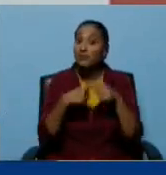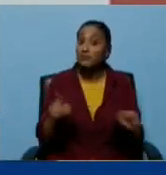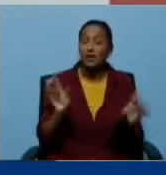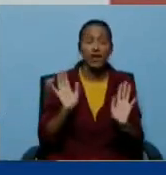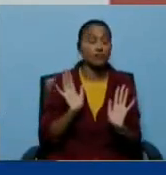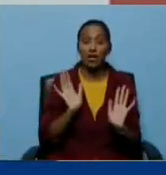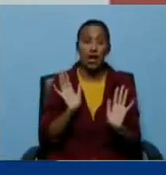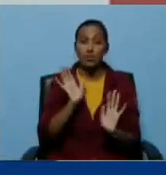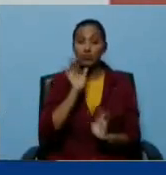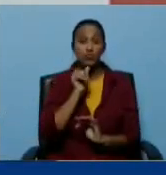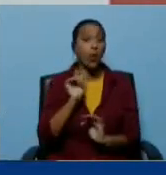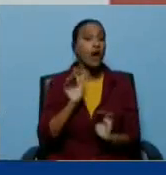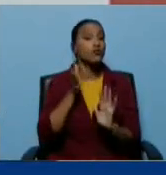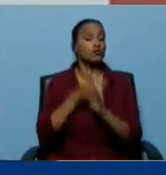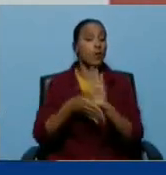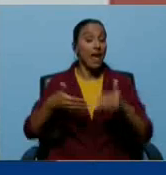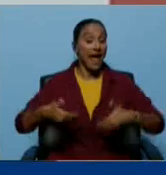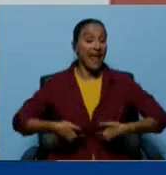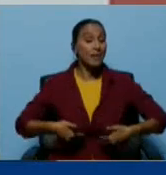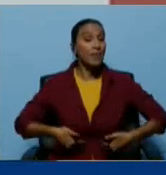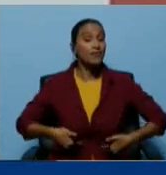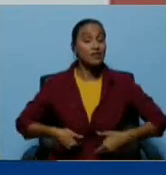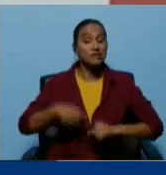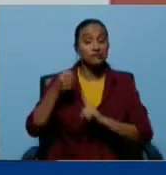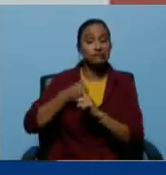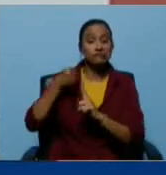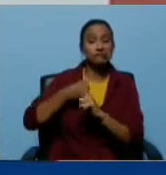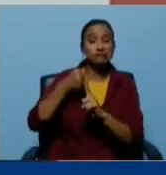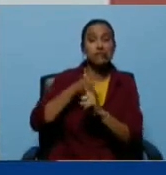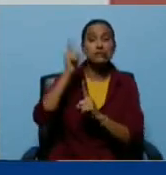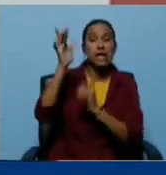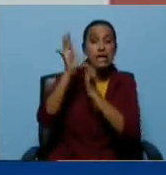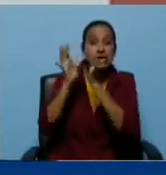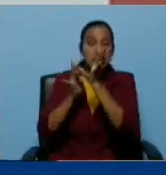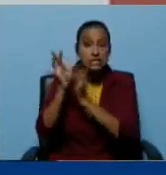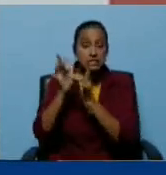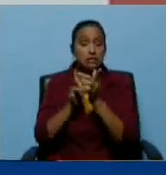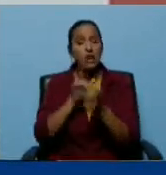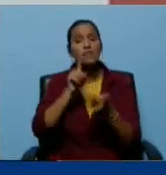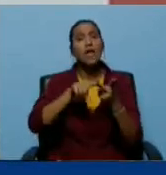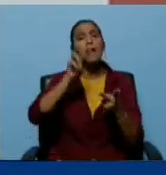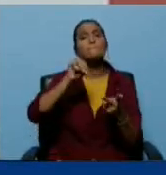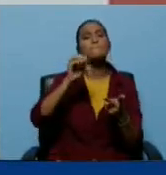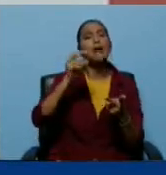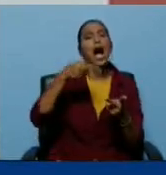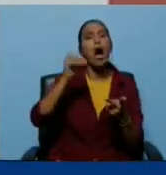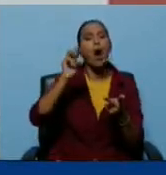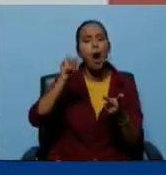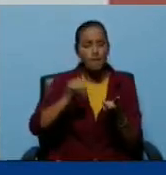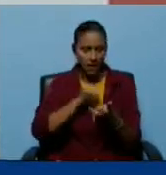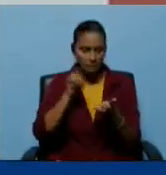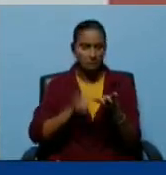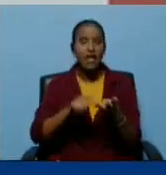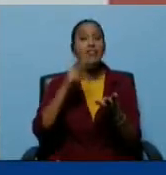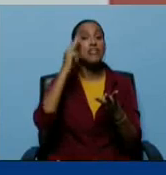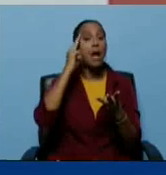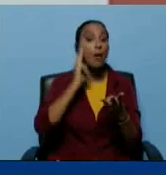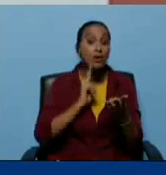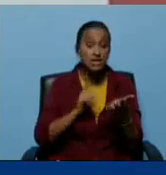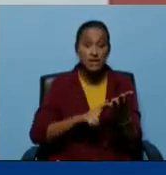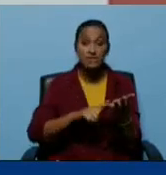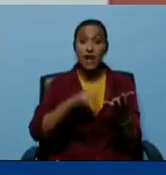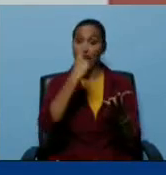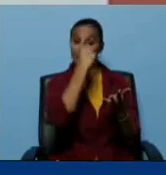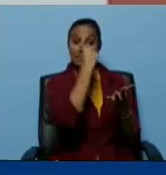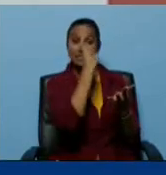esfuerzo continuo de los profetas, de Cristo, de Mahoma, de Bolívar, de Zamora, de Chávez. Es el